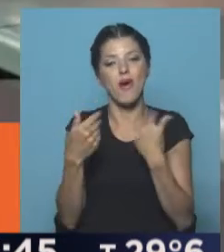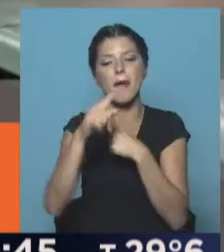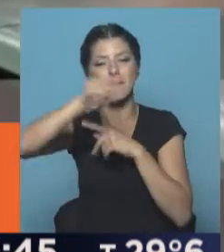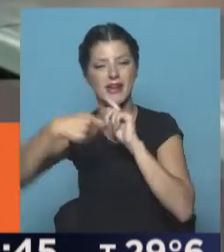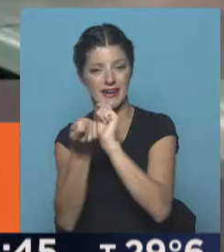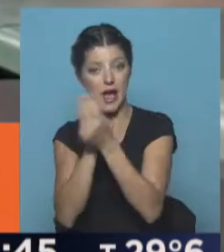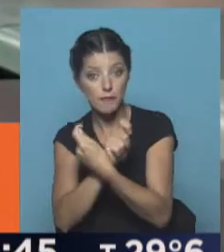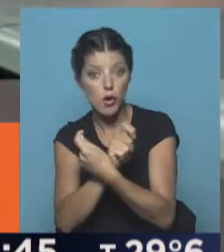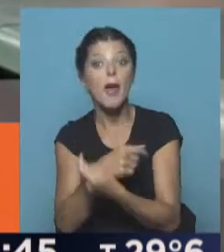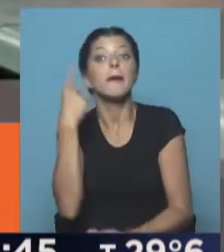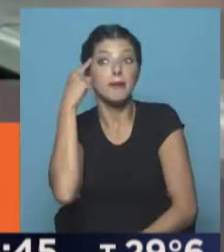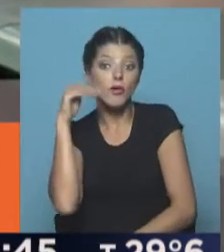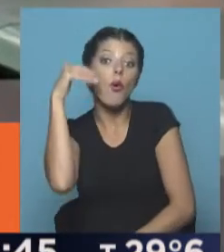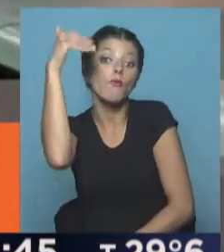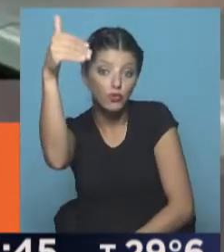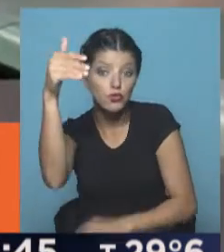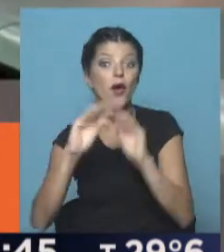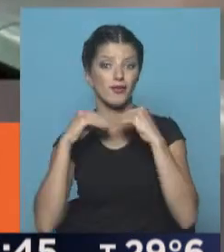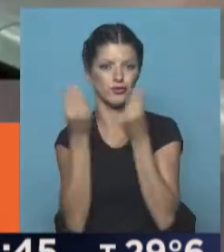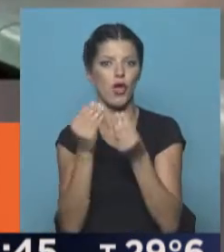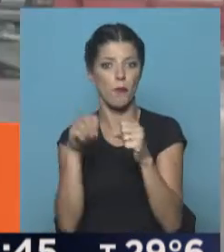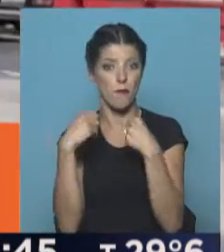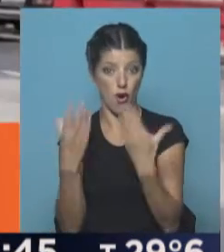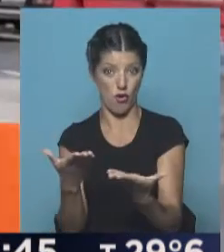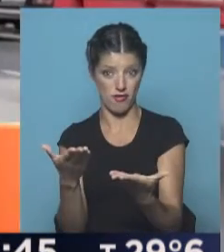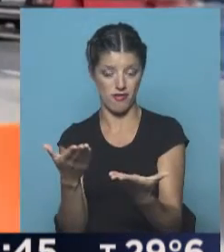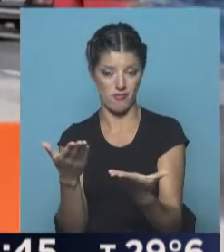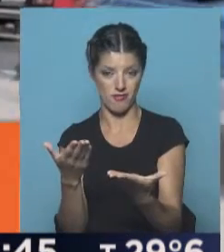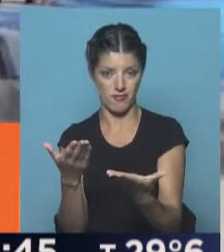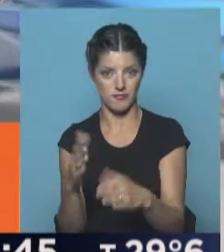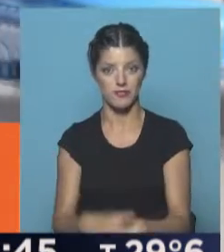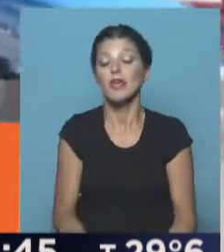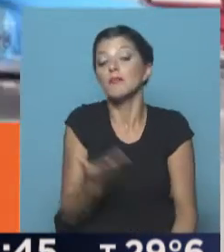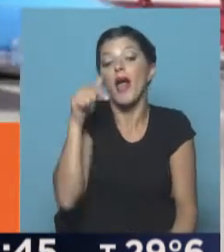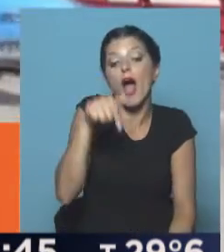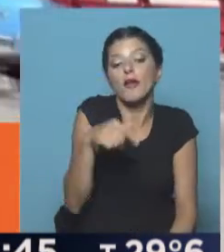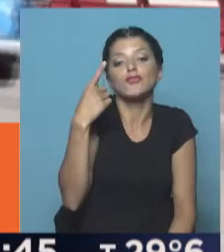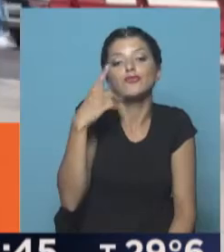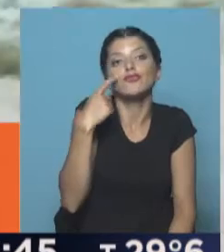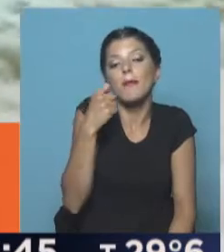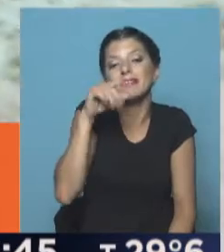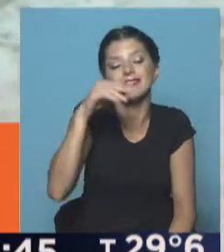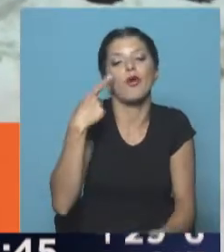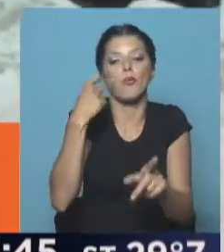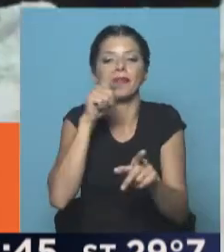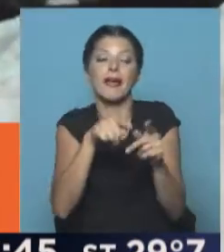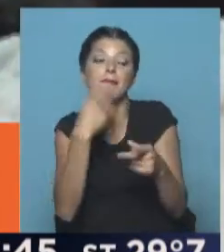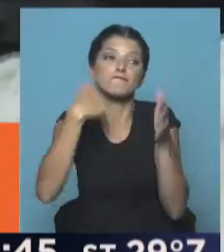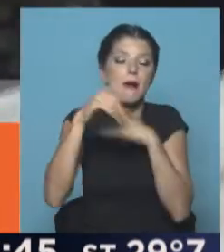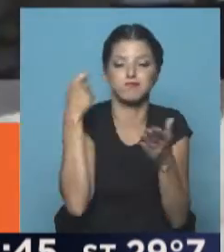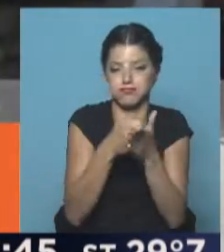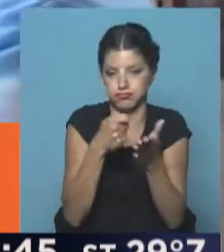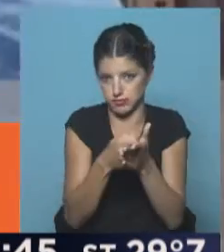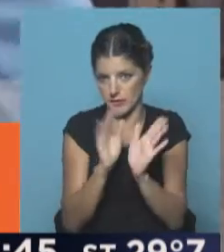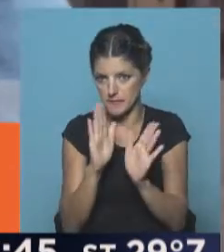den mejores resultados a mediano plazo, aunque no lo veas en lo inmediato, y en lo inmediato únicamente veas mayores costos porque son mayores regulaciones. Hay